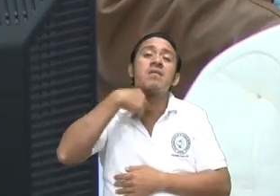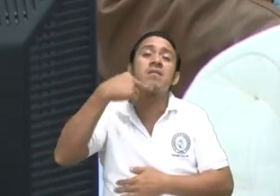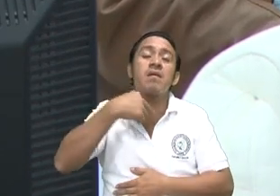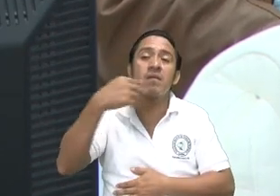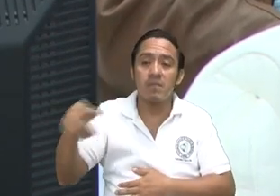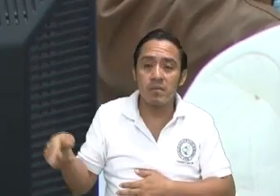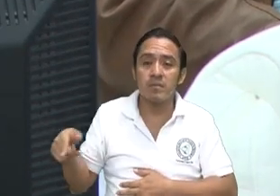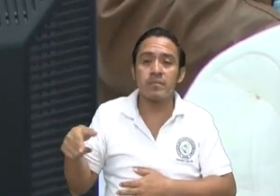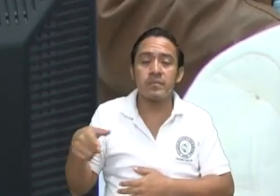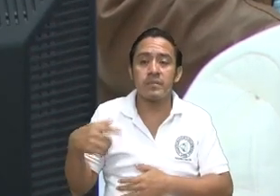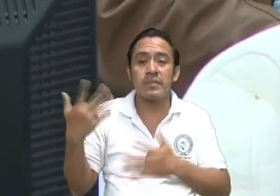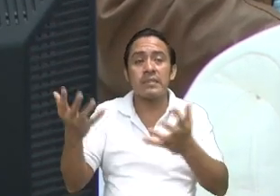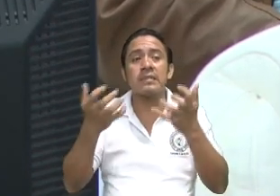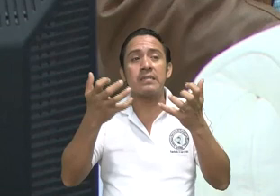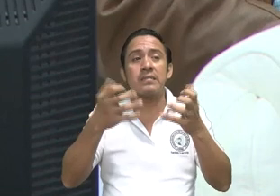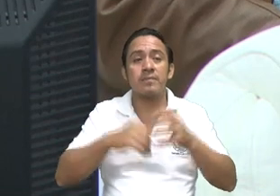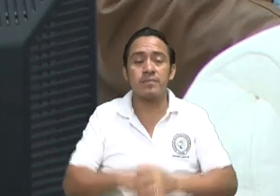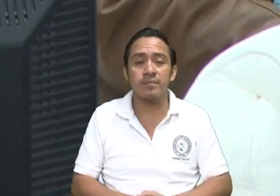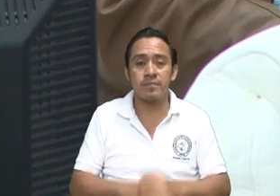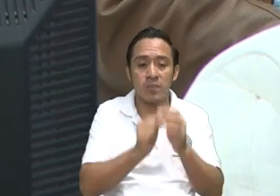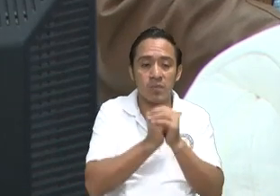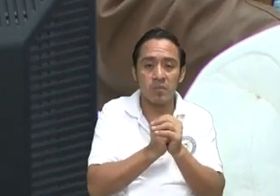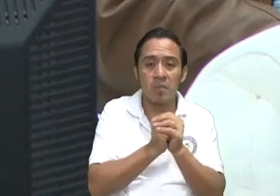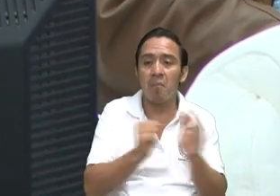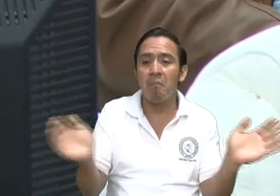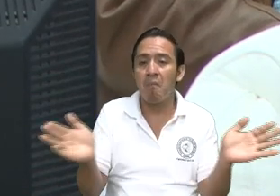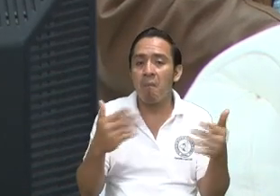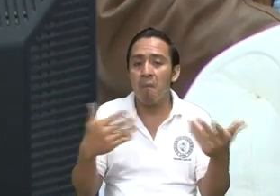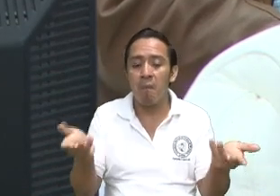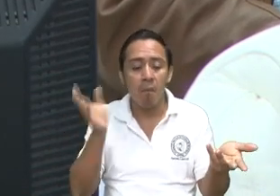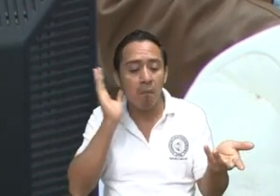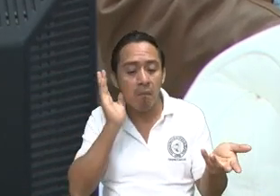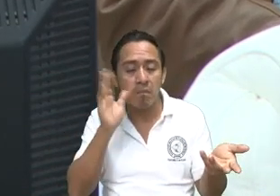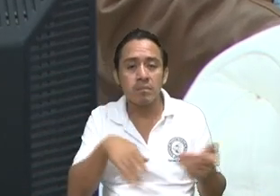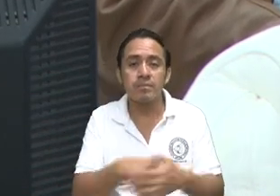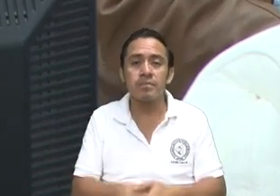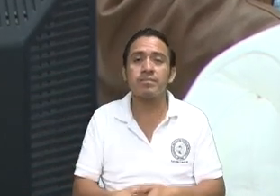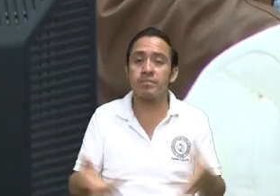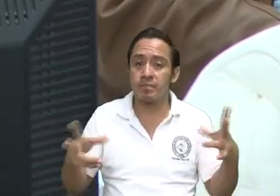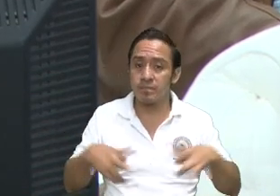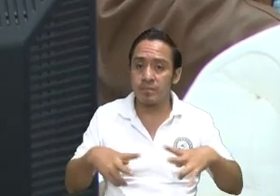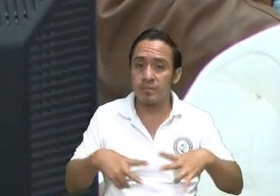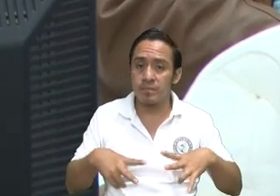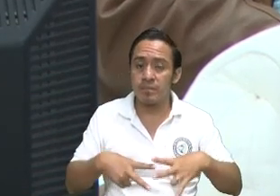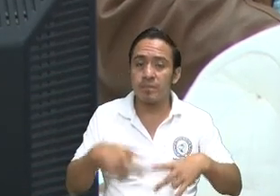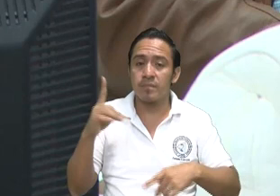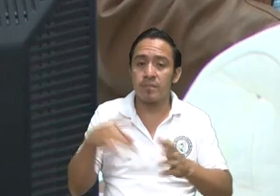esa oración que pedían no se escuchó. Ya para abril también